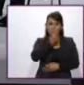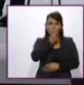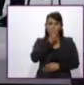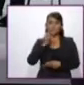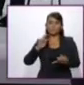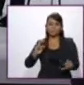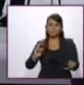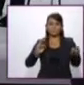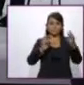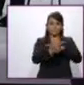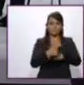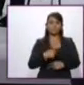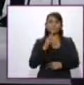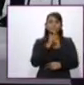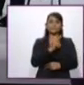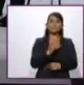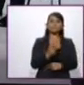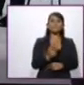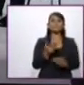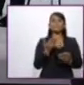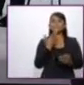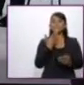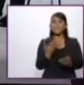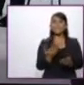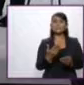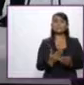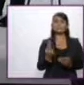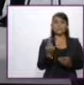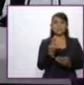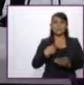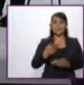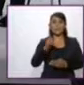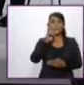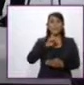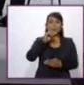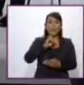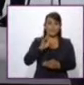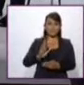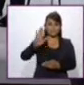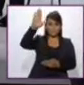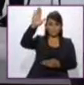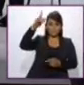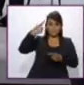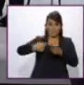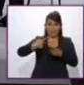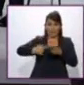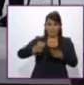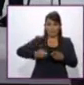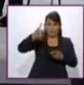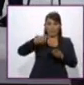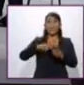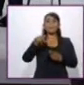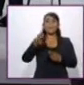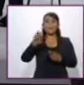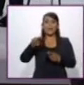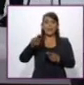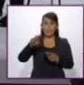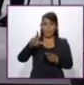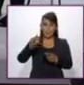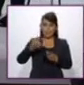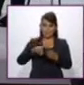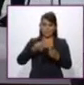misma dinámica. Penélope, en primer lugar, levanta la mano. ¿Alguien más que quiera participar? Raquel, en segundo